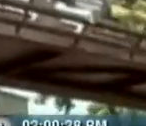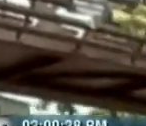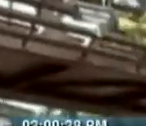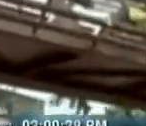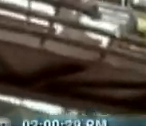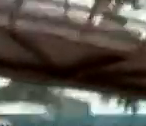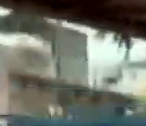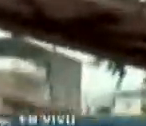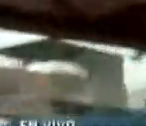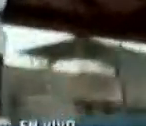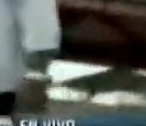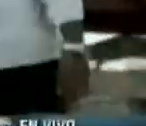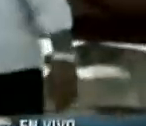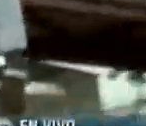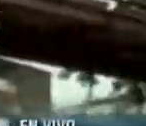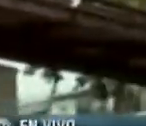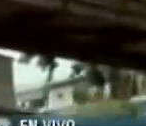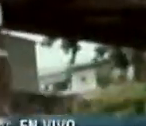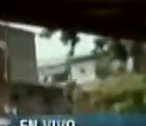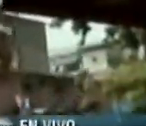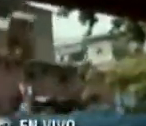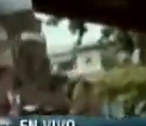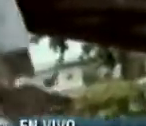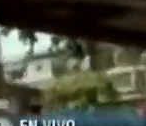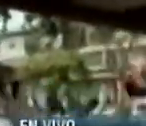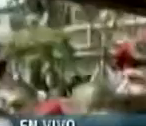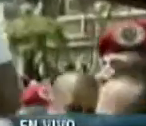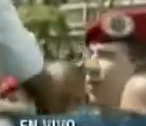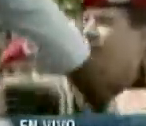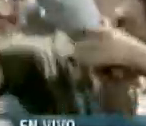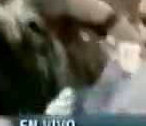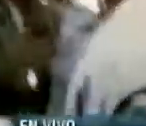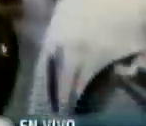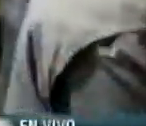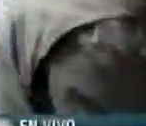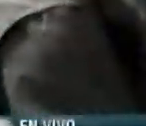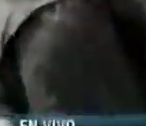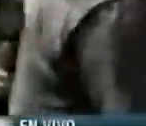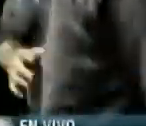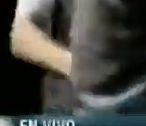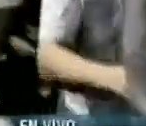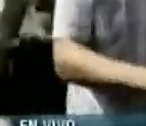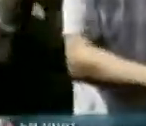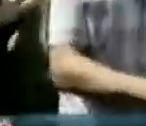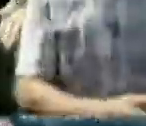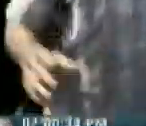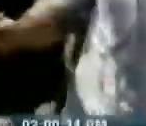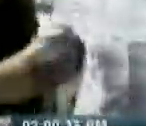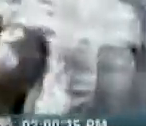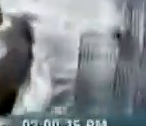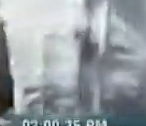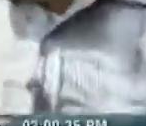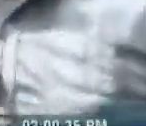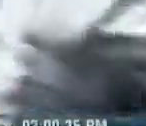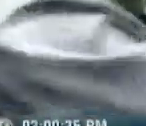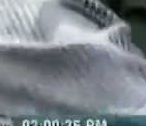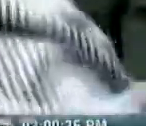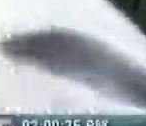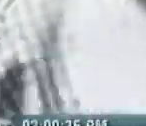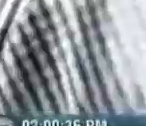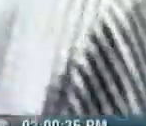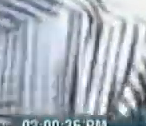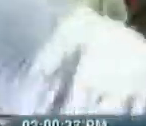elecciones presidenciales enmarcadas en procesos de cambio que se ha vivido en nuestro país. Todo el mundo, organizaciones internacionales inclusive,